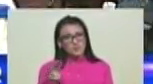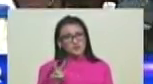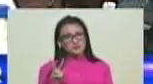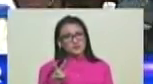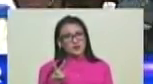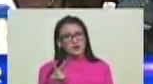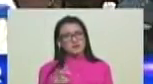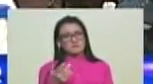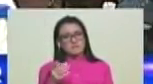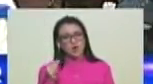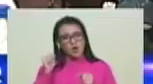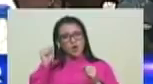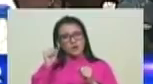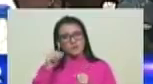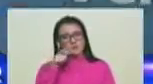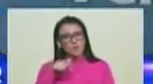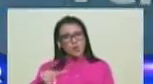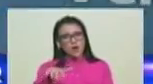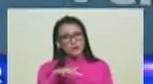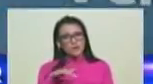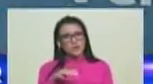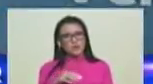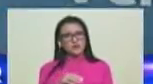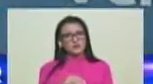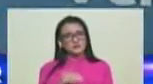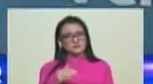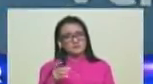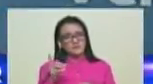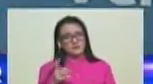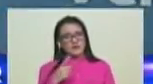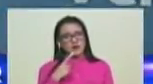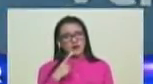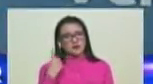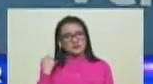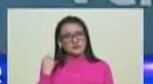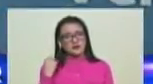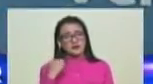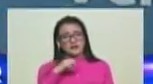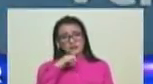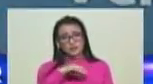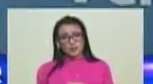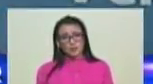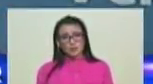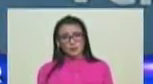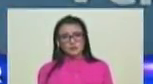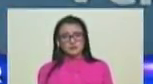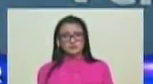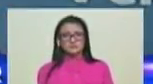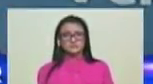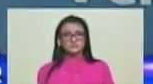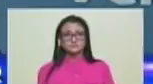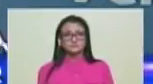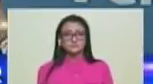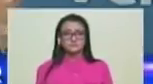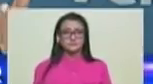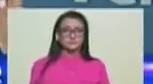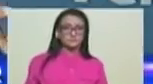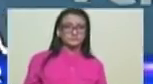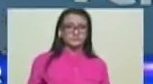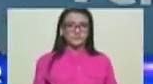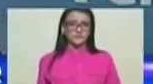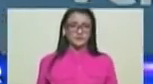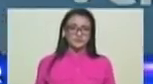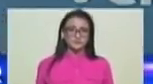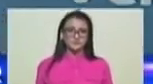bravo pueblo, se pronunció y decidió ayer en una gesta histórica sobre, en el